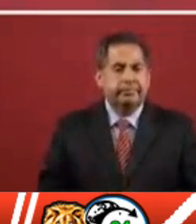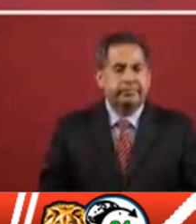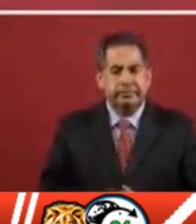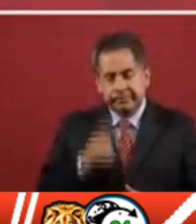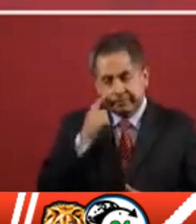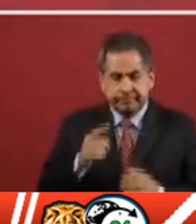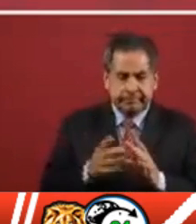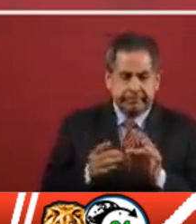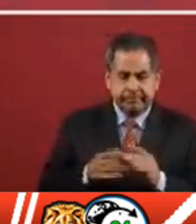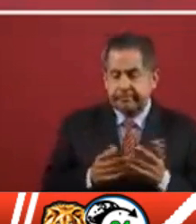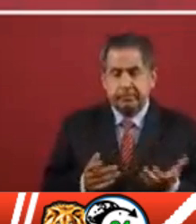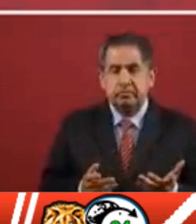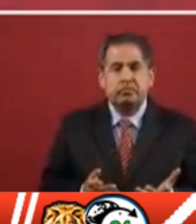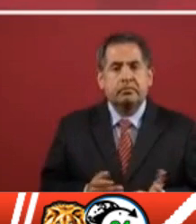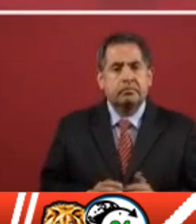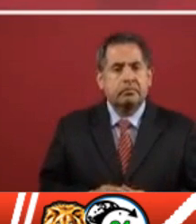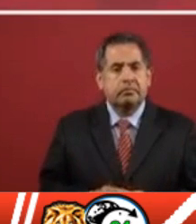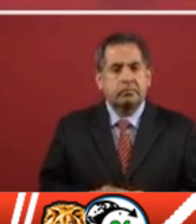para